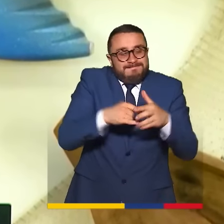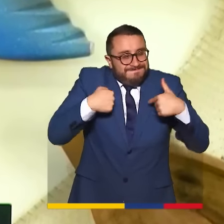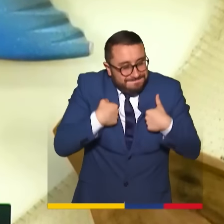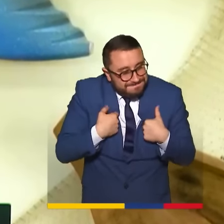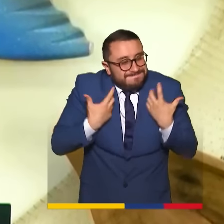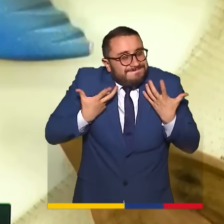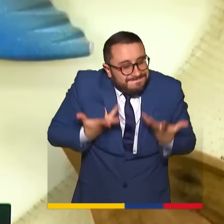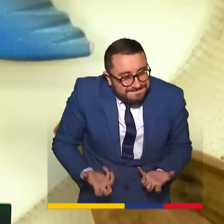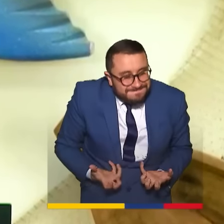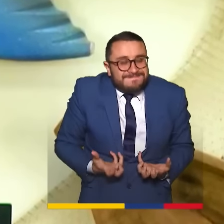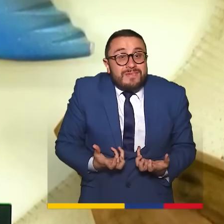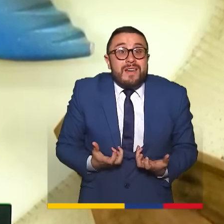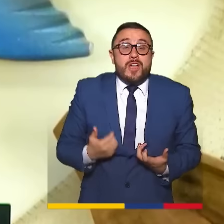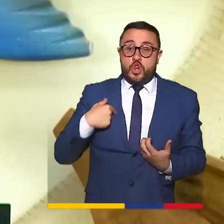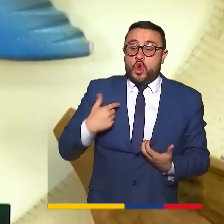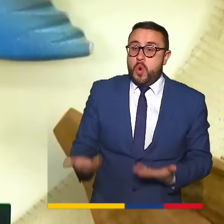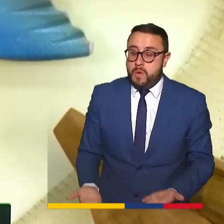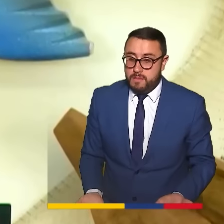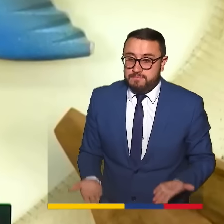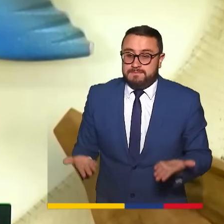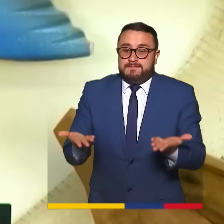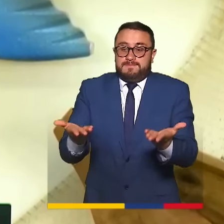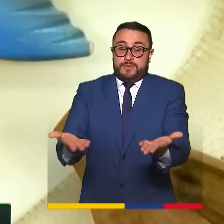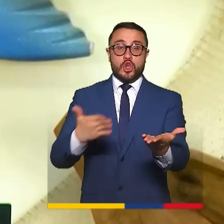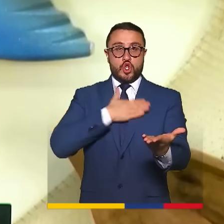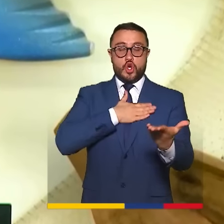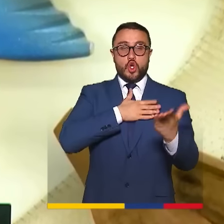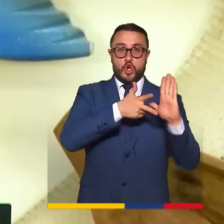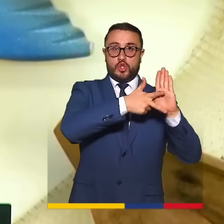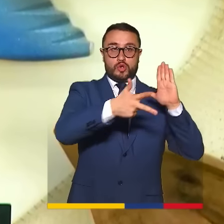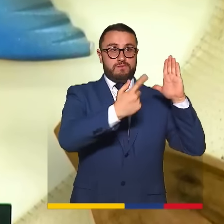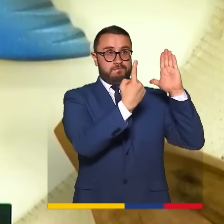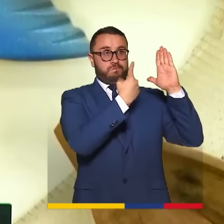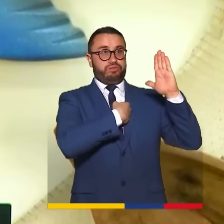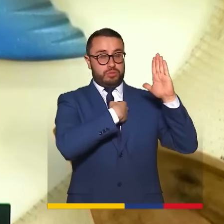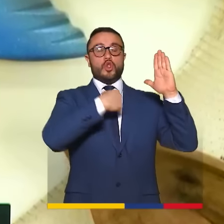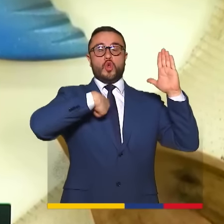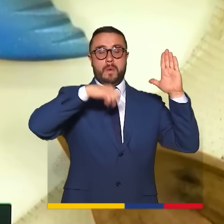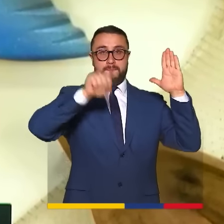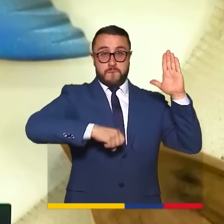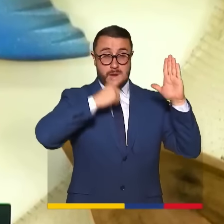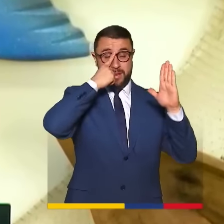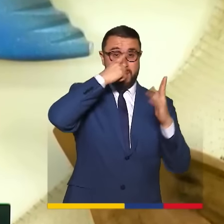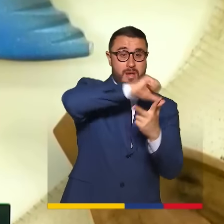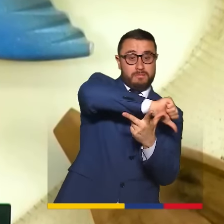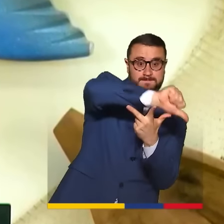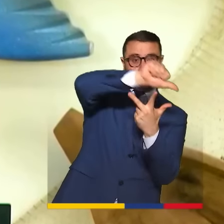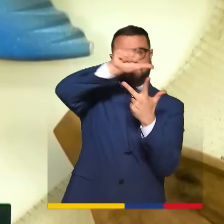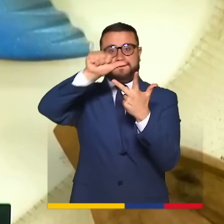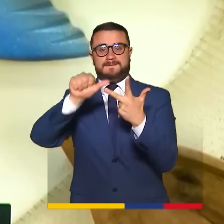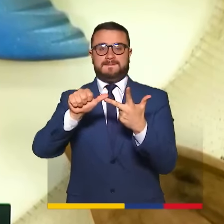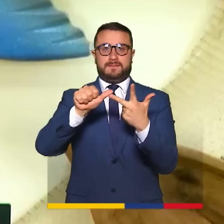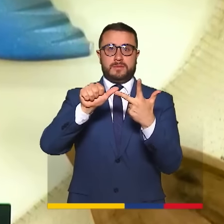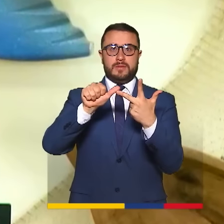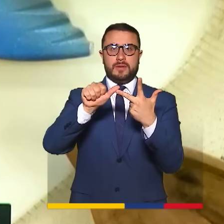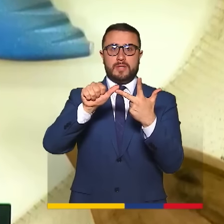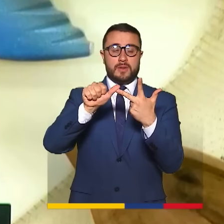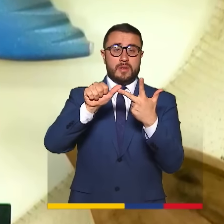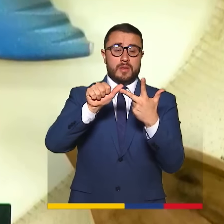que la terna, que por facultad constitucional se me atribuía para la elección,